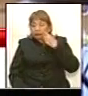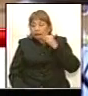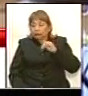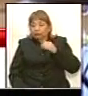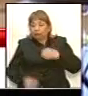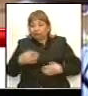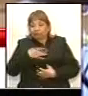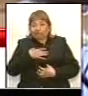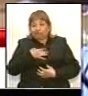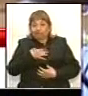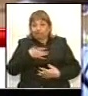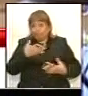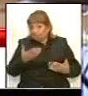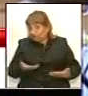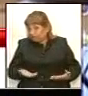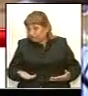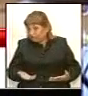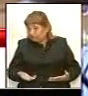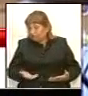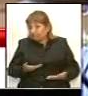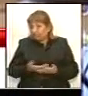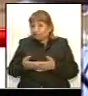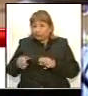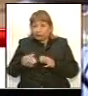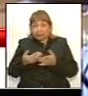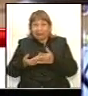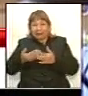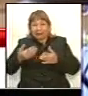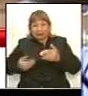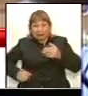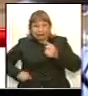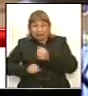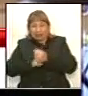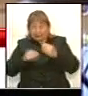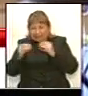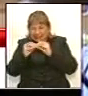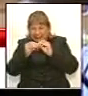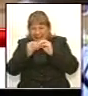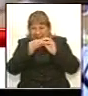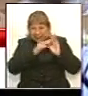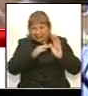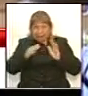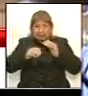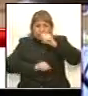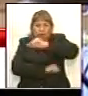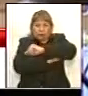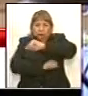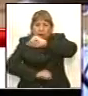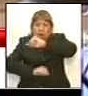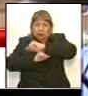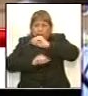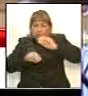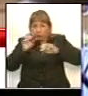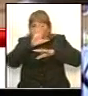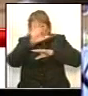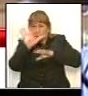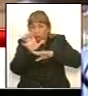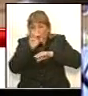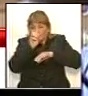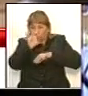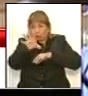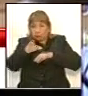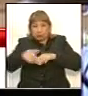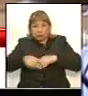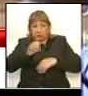pero hay una disposición de él de hacer las cosas, antes que nada, reforzar los puentes de la Costa Verde con señales bien claras,